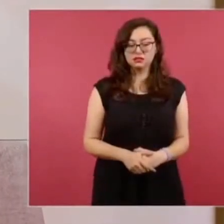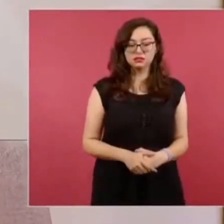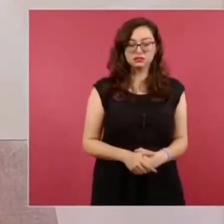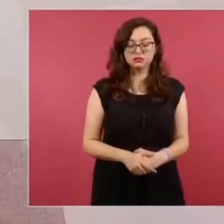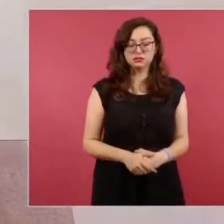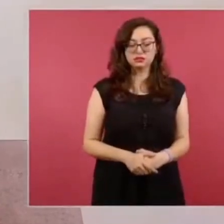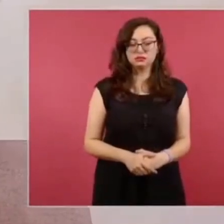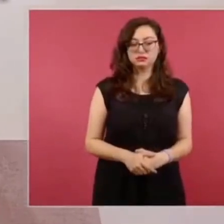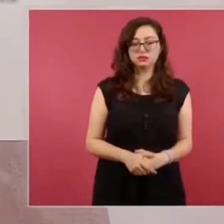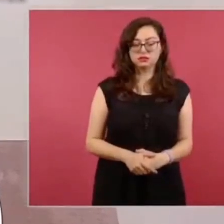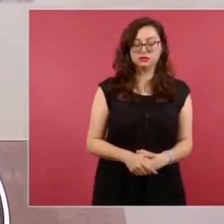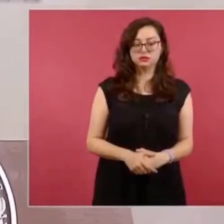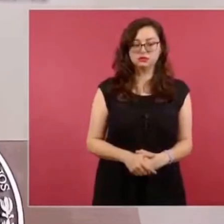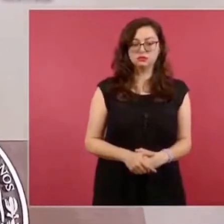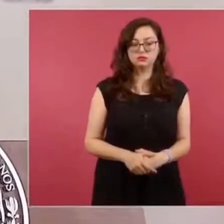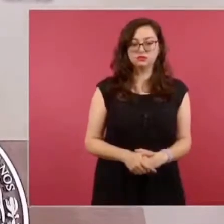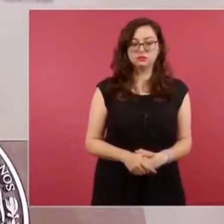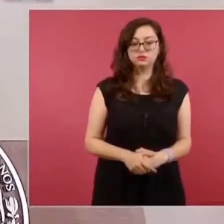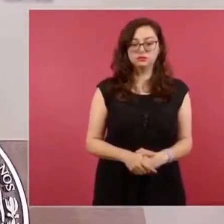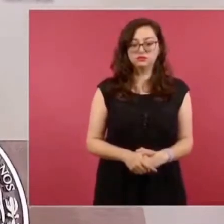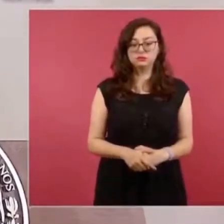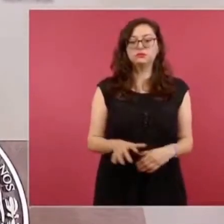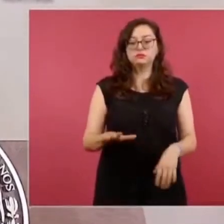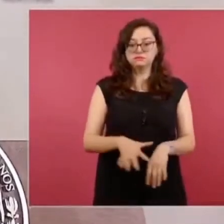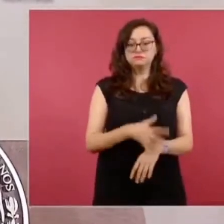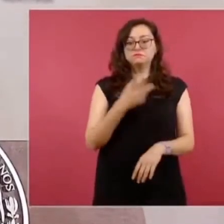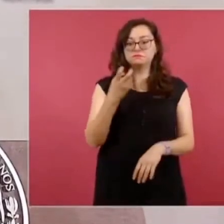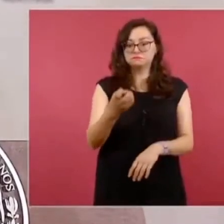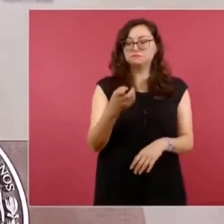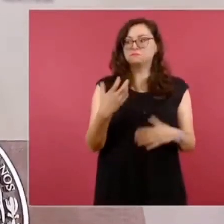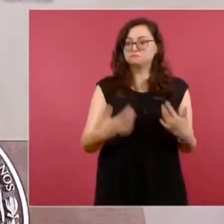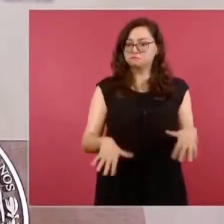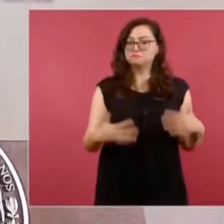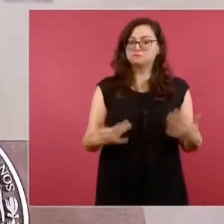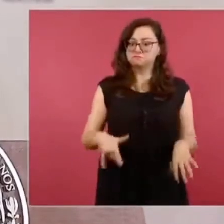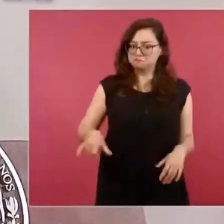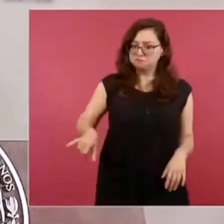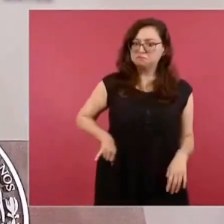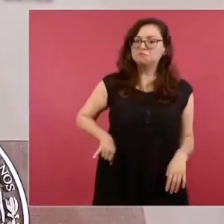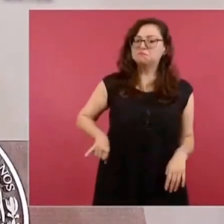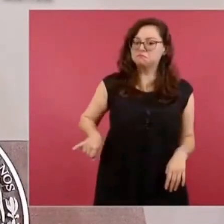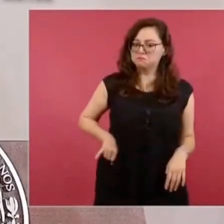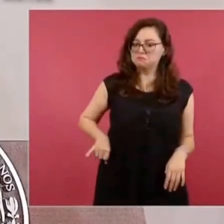Y por eso es muy interesante todo lo que está